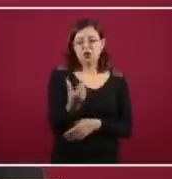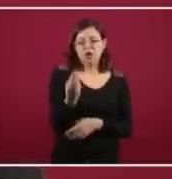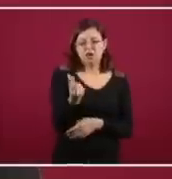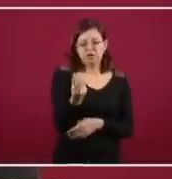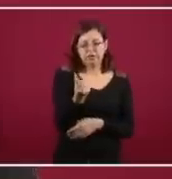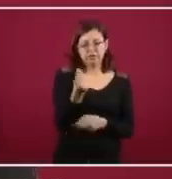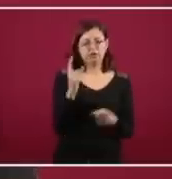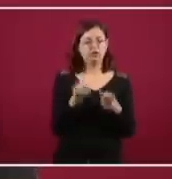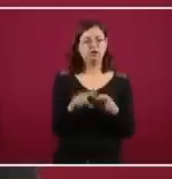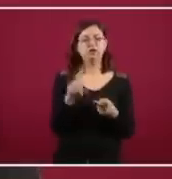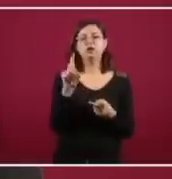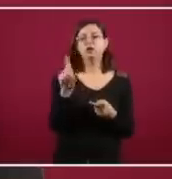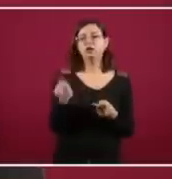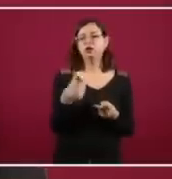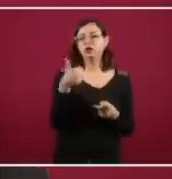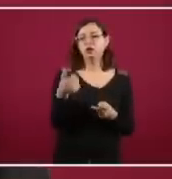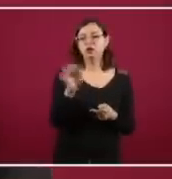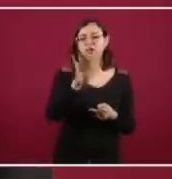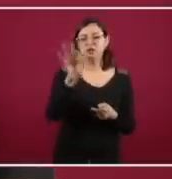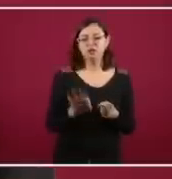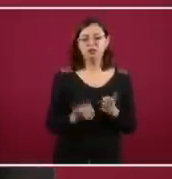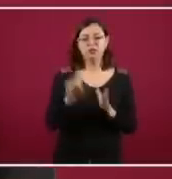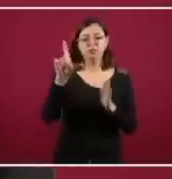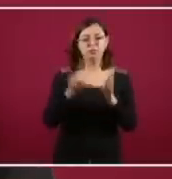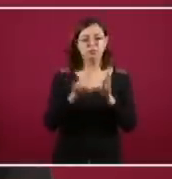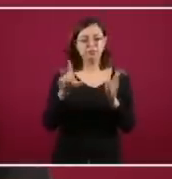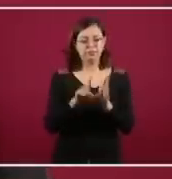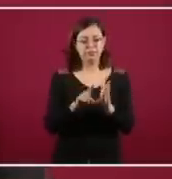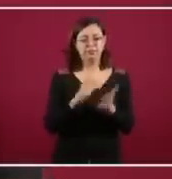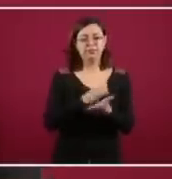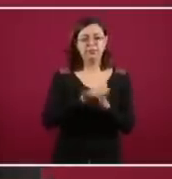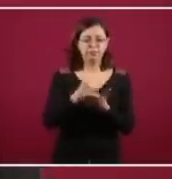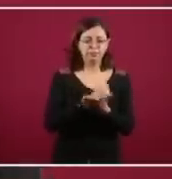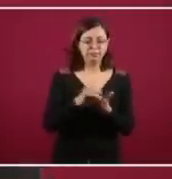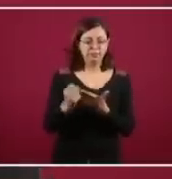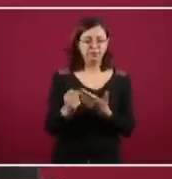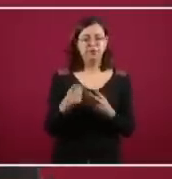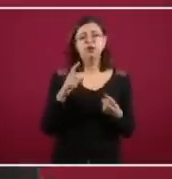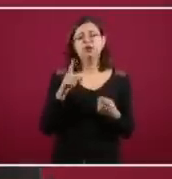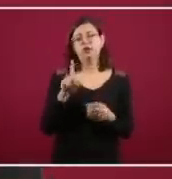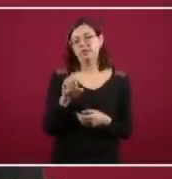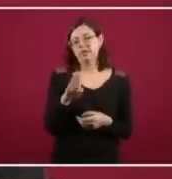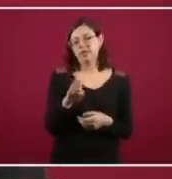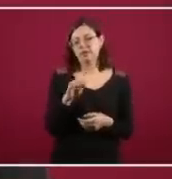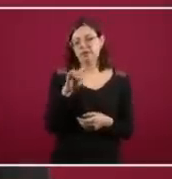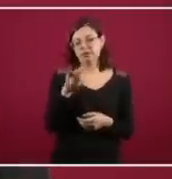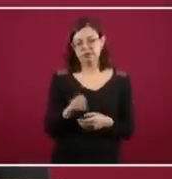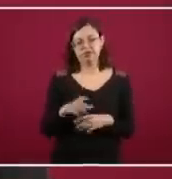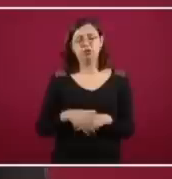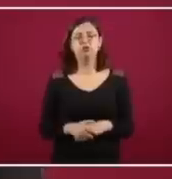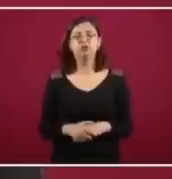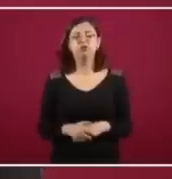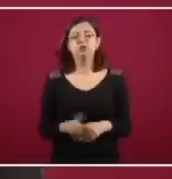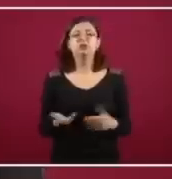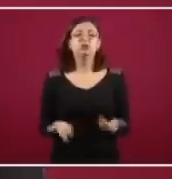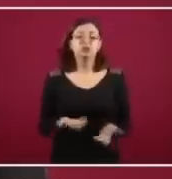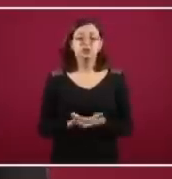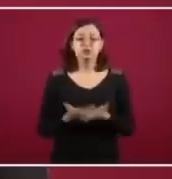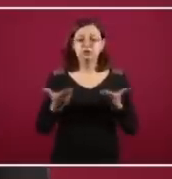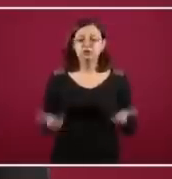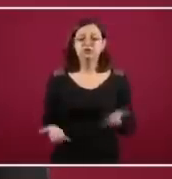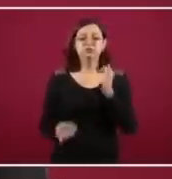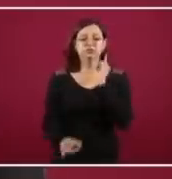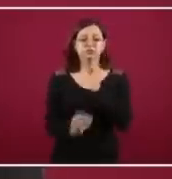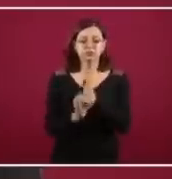el 36% con tarjetas de crédito o débito. En esta edición, el comercio